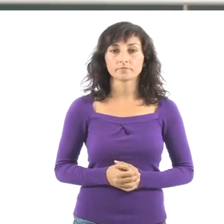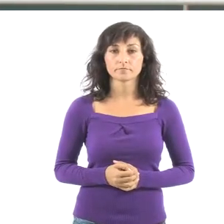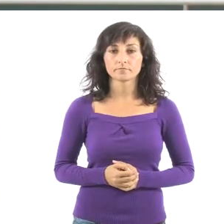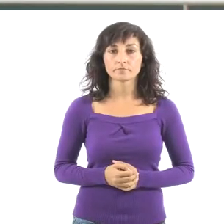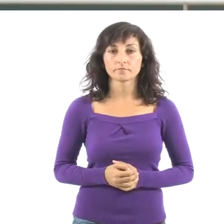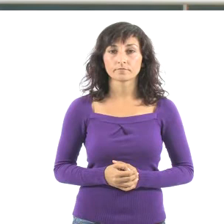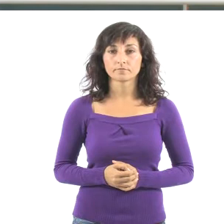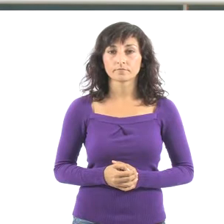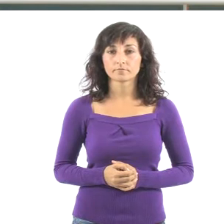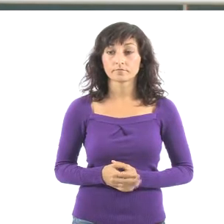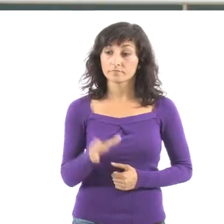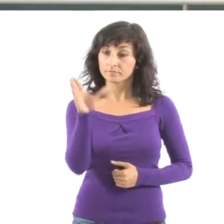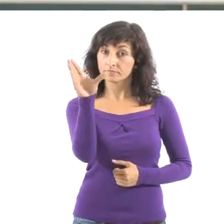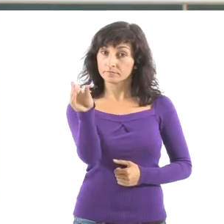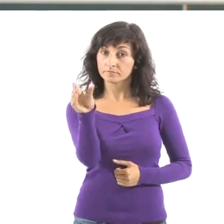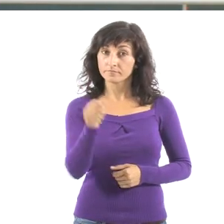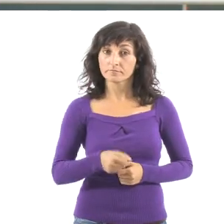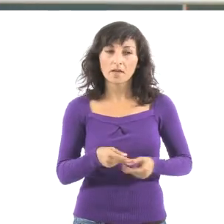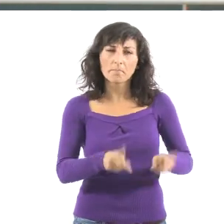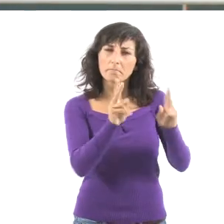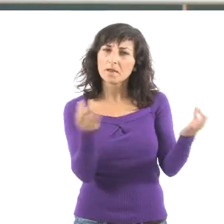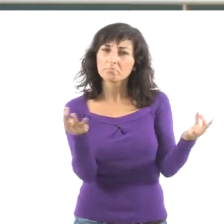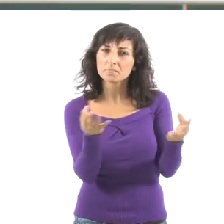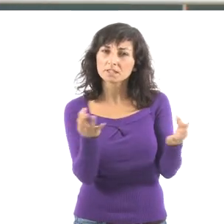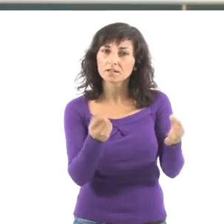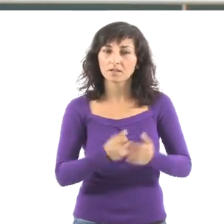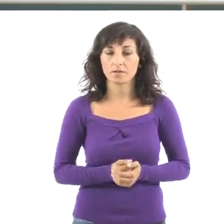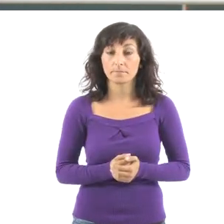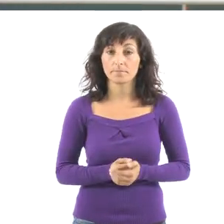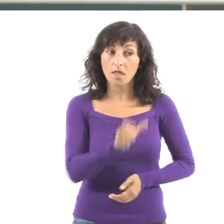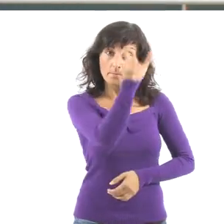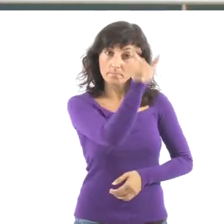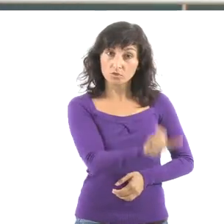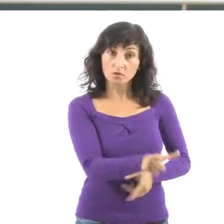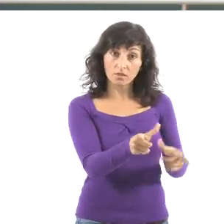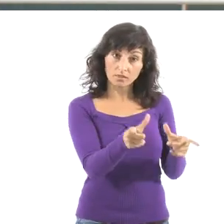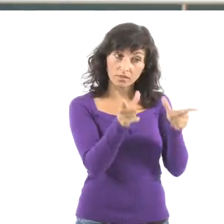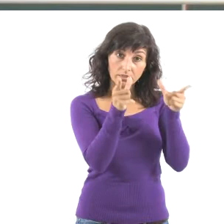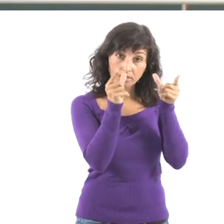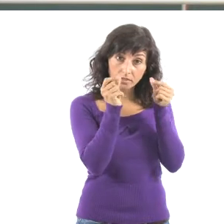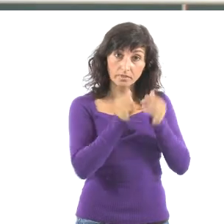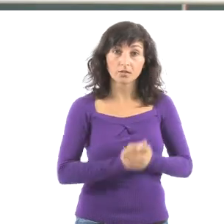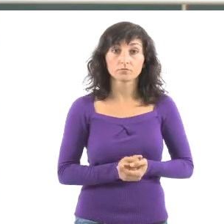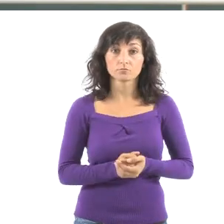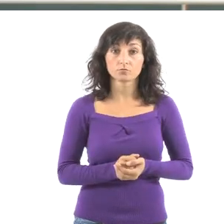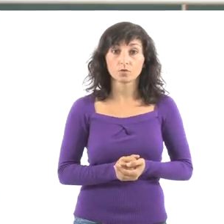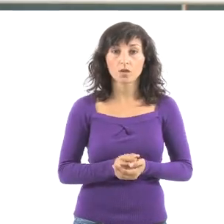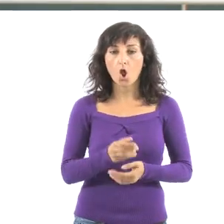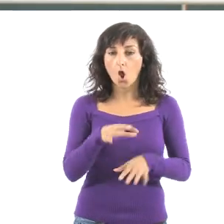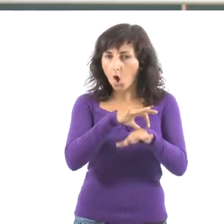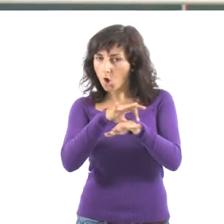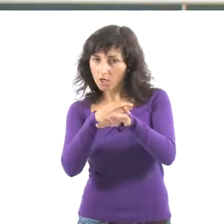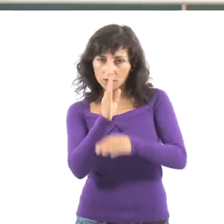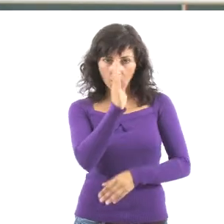Esta sujeción en pinza lo que nos va a permitir es, además de que la persona deficiente visual mantenga su orientación